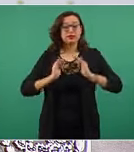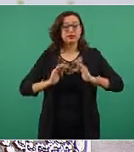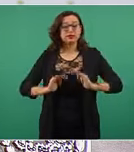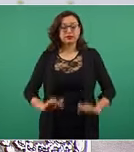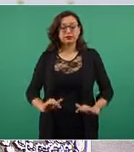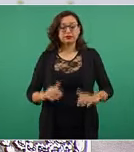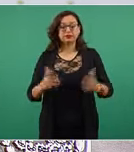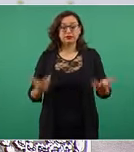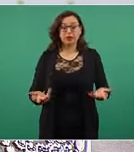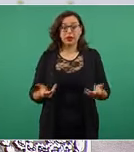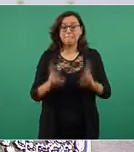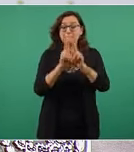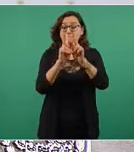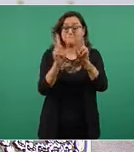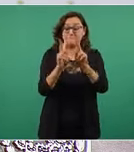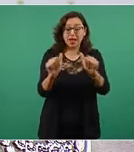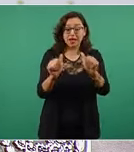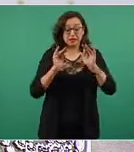Entonces,